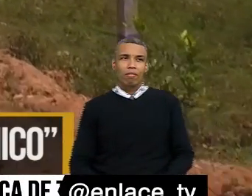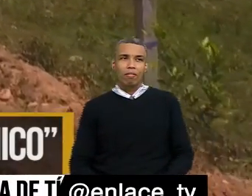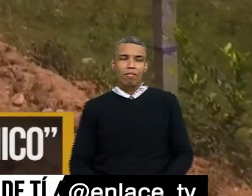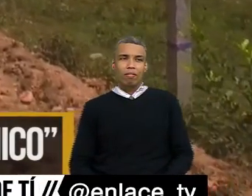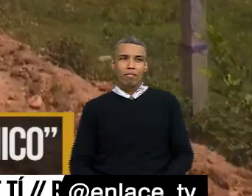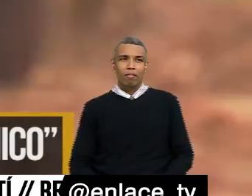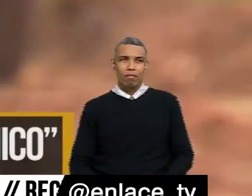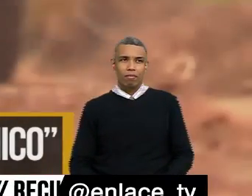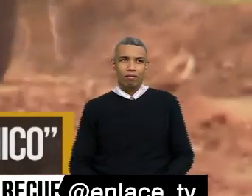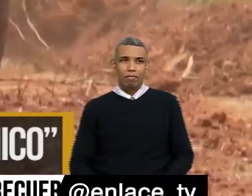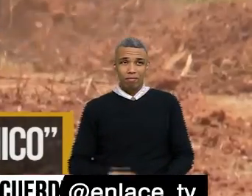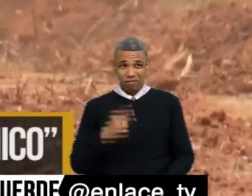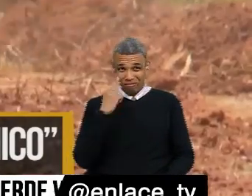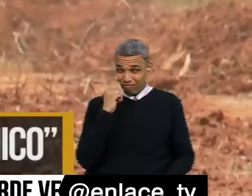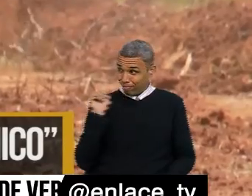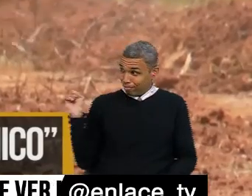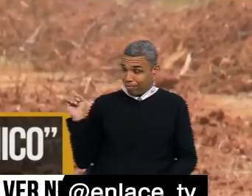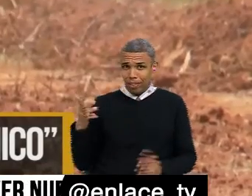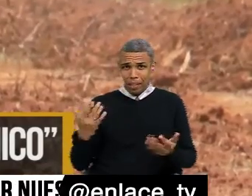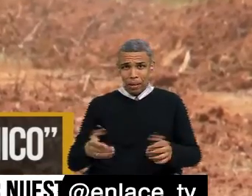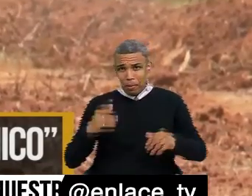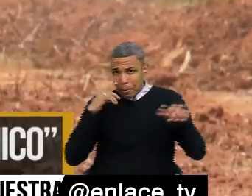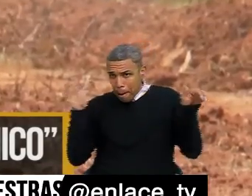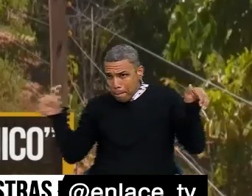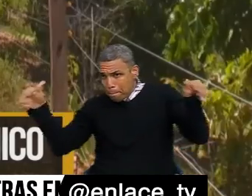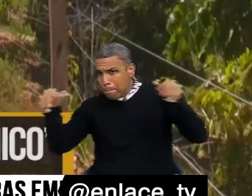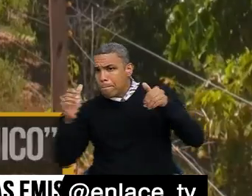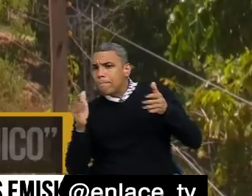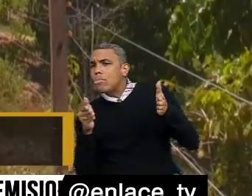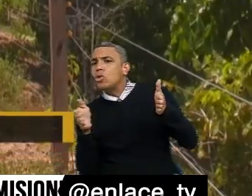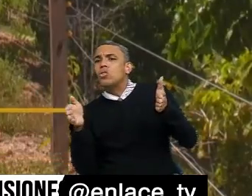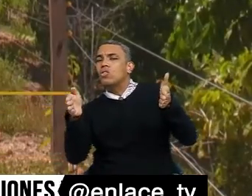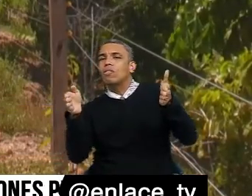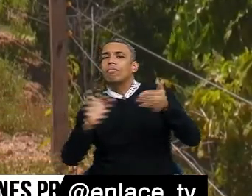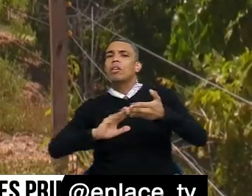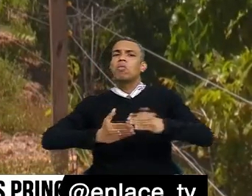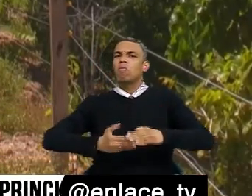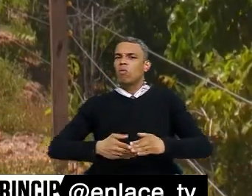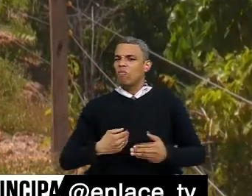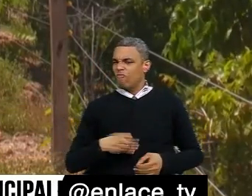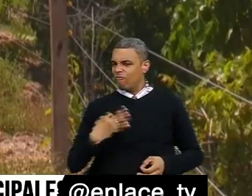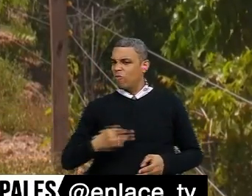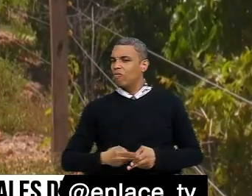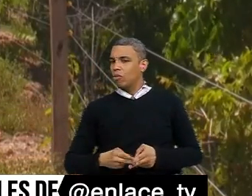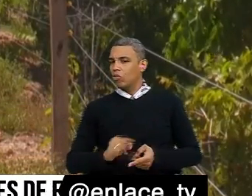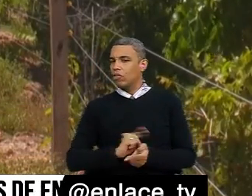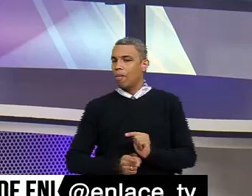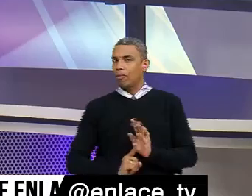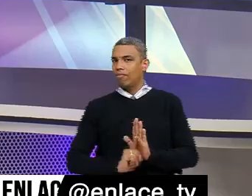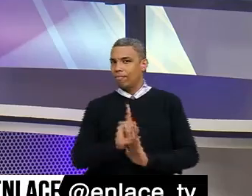así luce el sector, despejado y con una población dispuesta a sacar esta zona adelante.